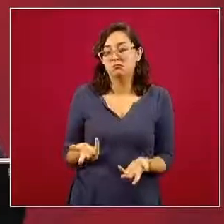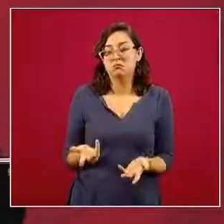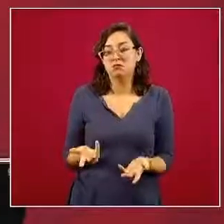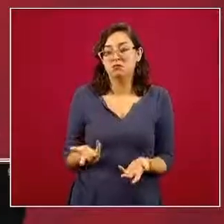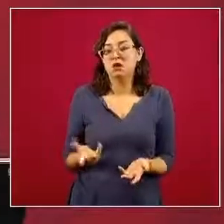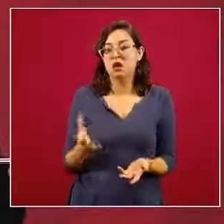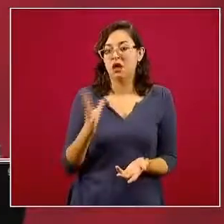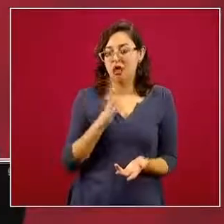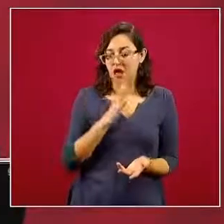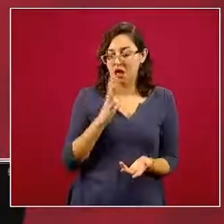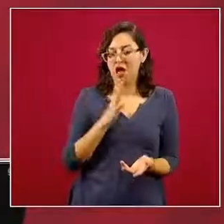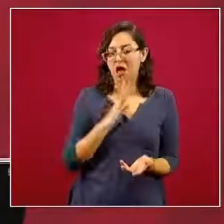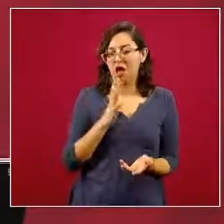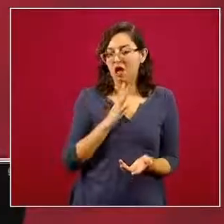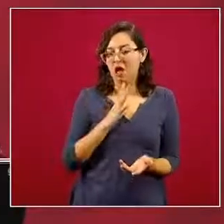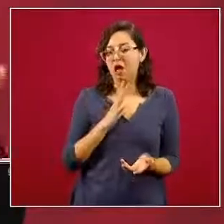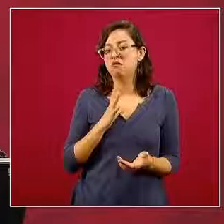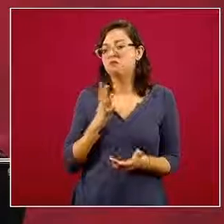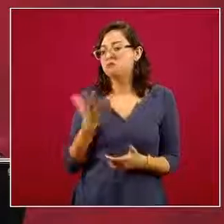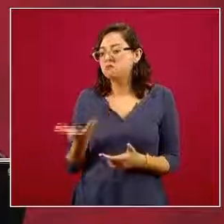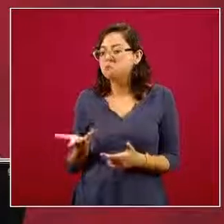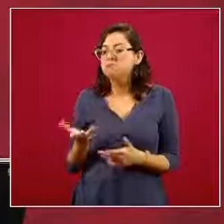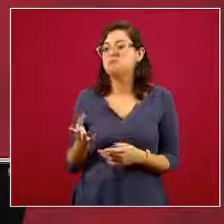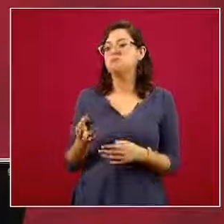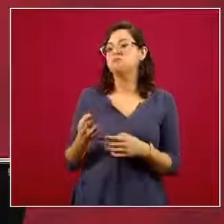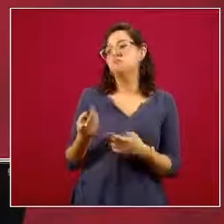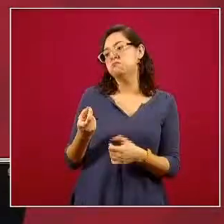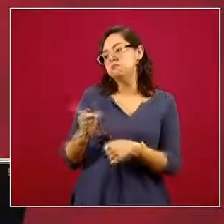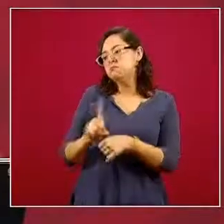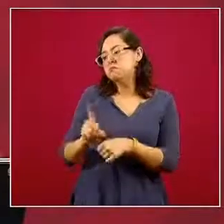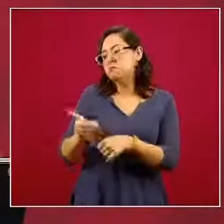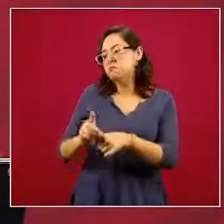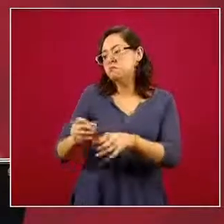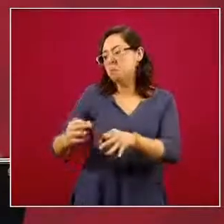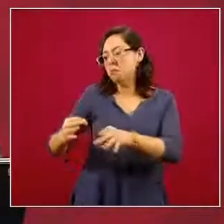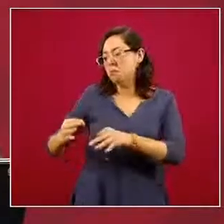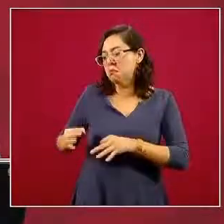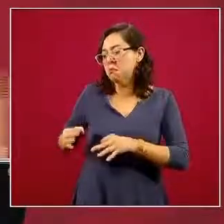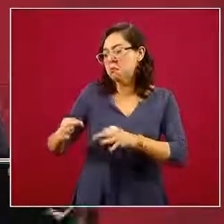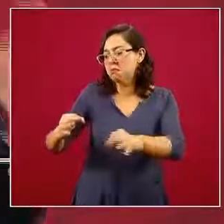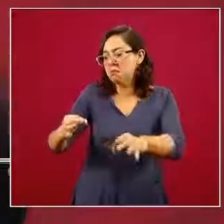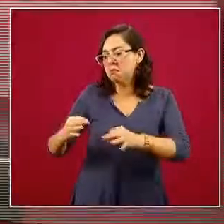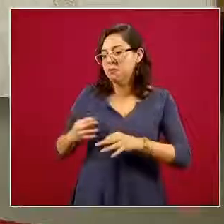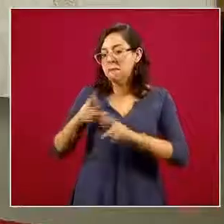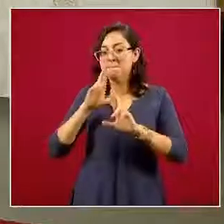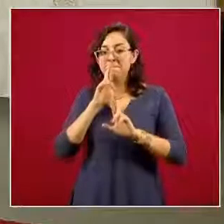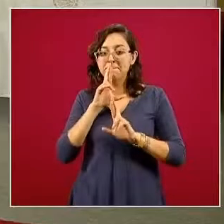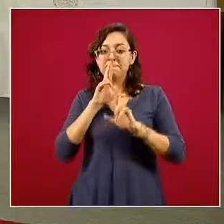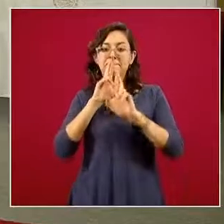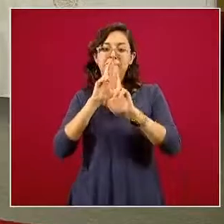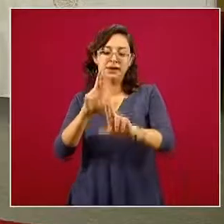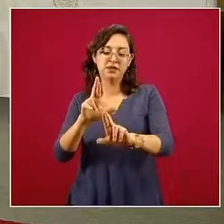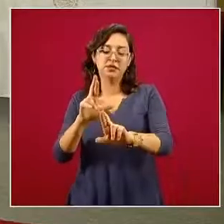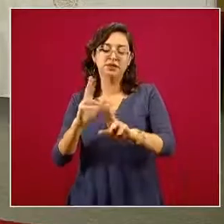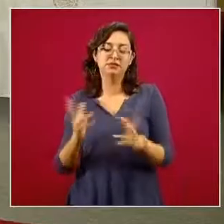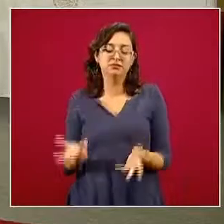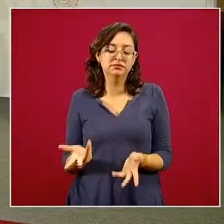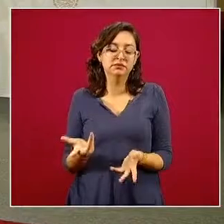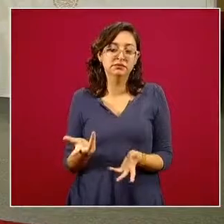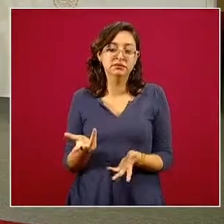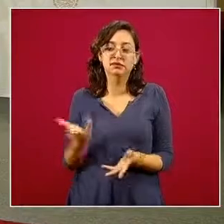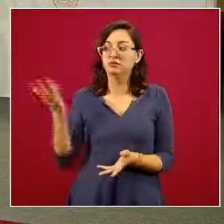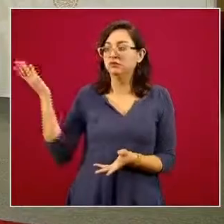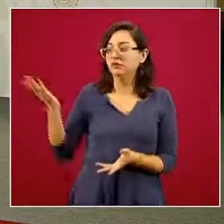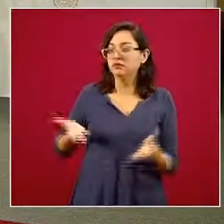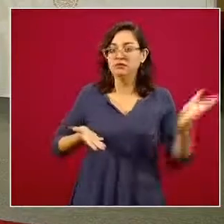que exista un retraso de algunos días en el proceso de notificación hasta la oficina central,